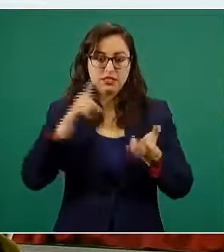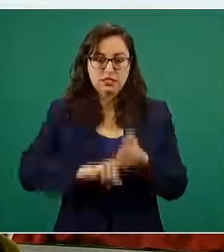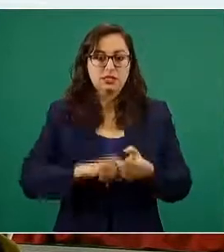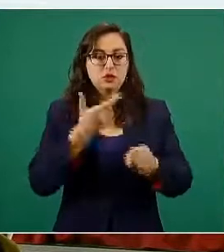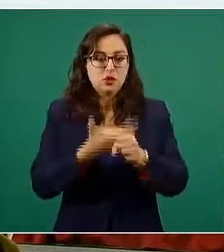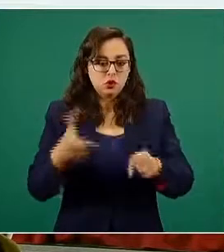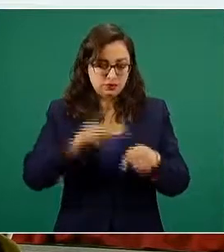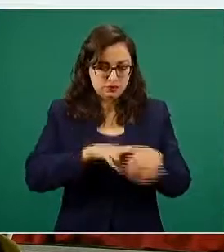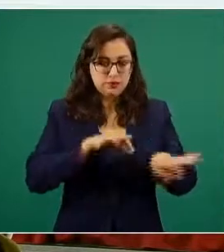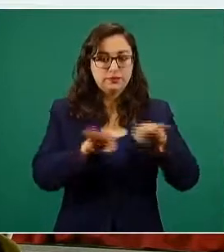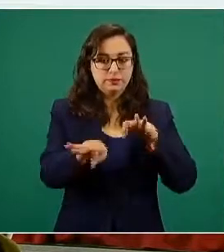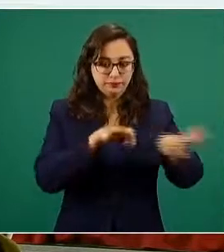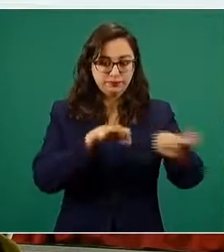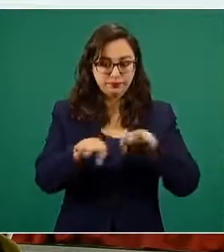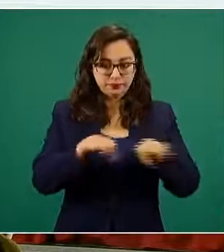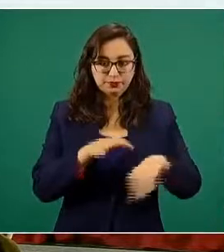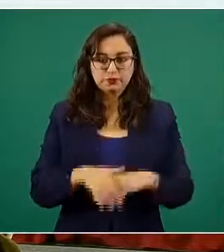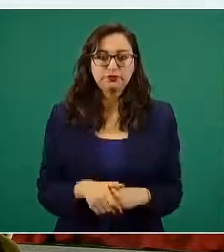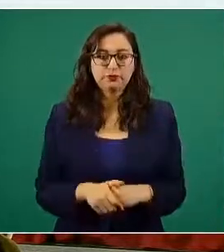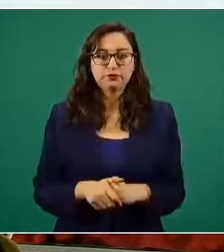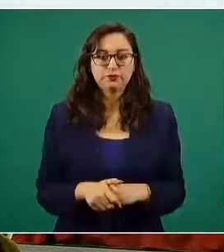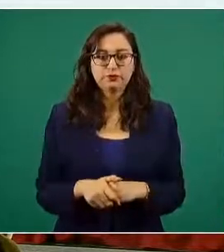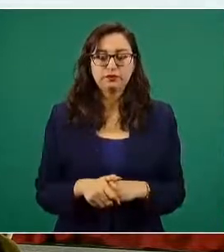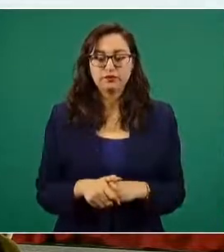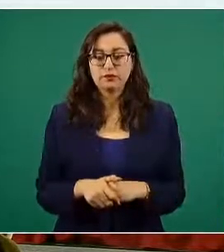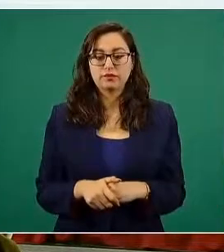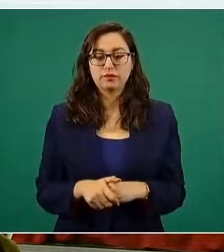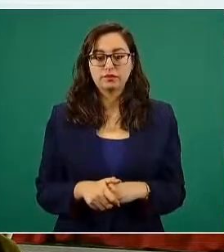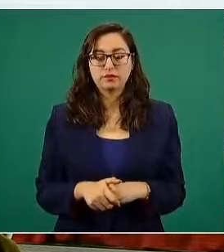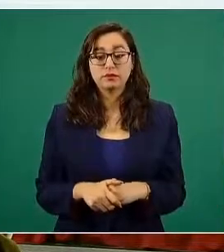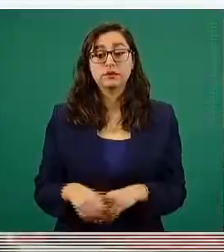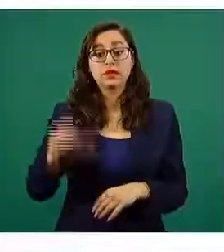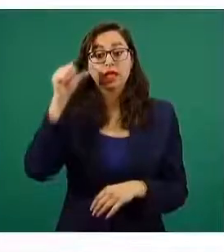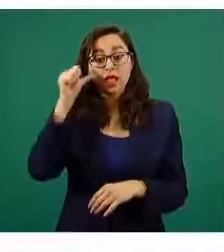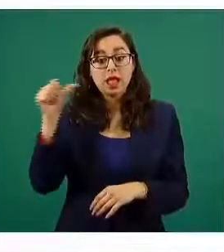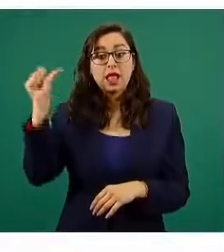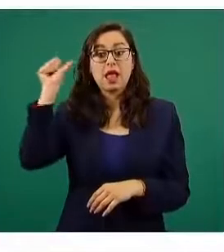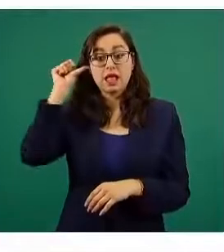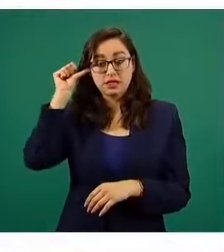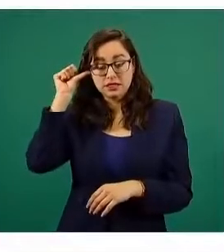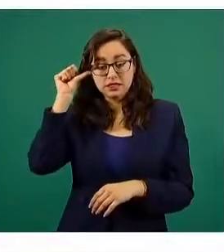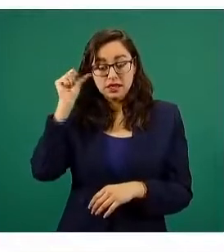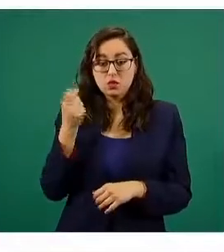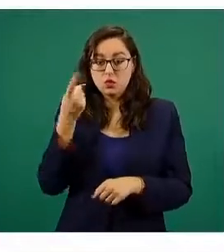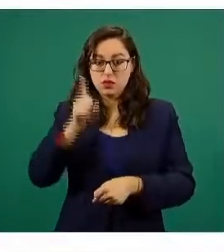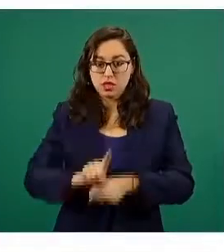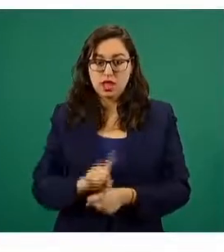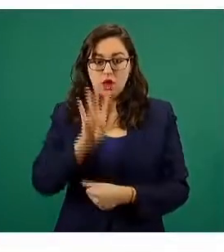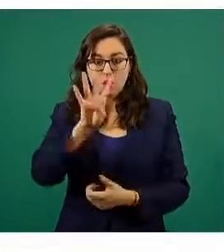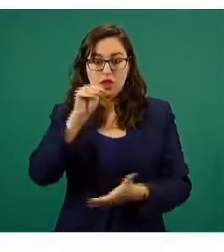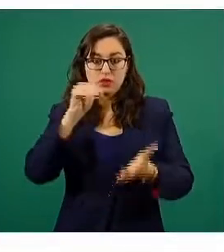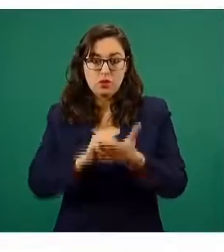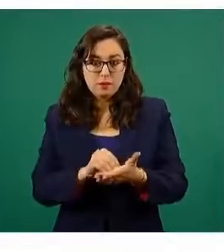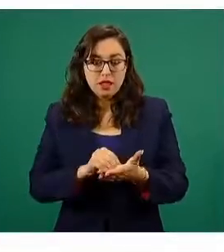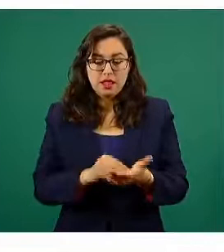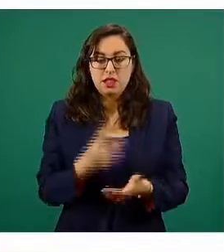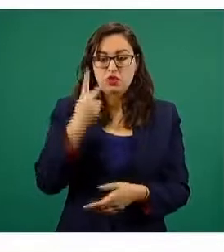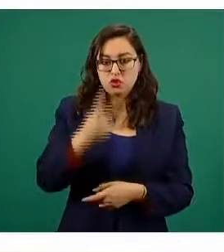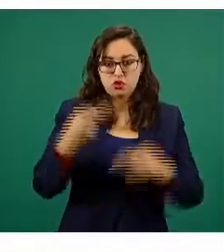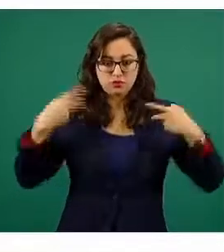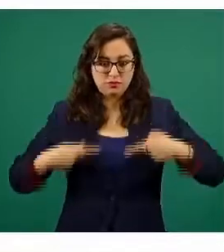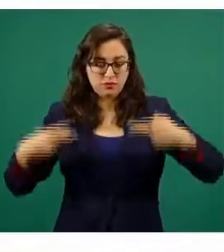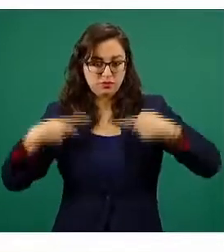salud. Veamos primero los números generales. Ayer se vacunaron 4,002 personas y lo estamos aquí